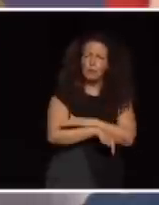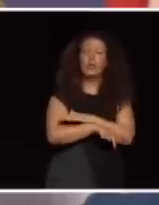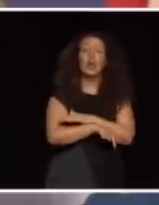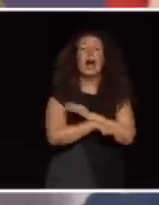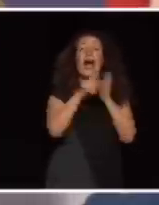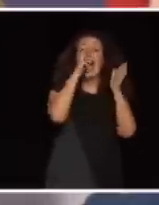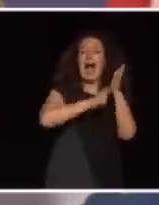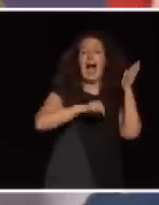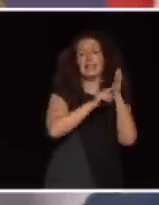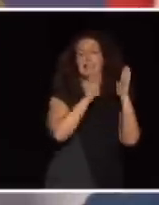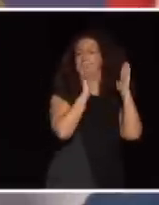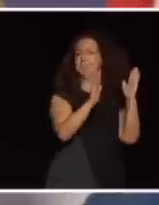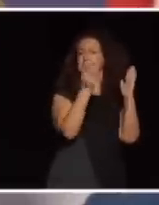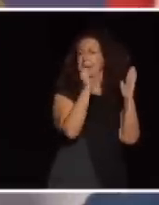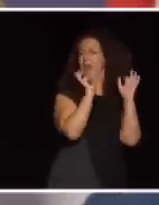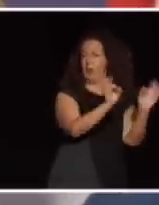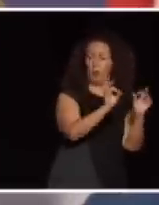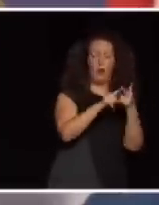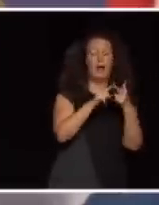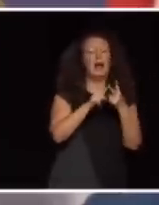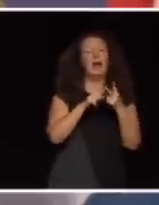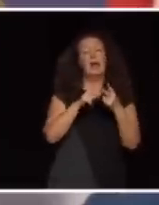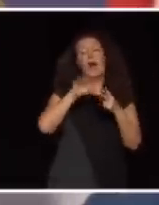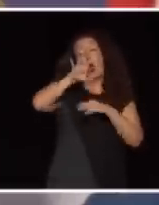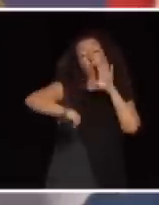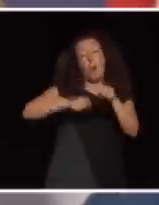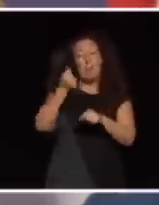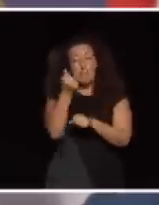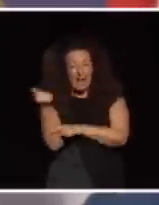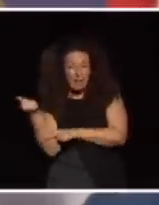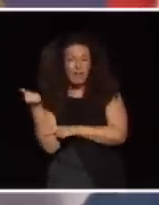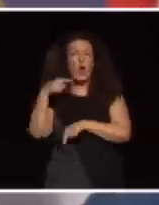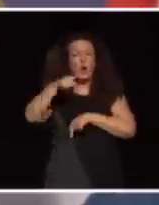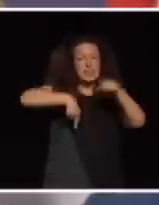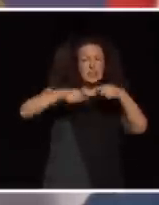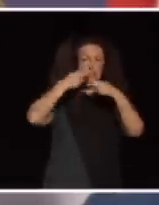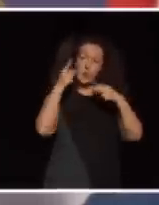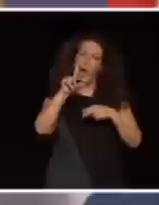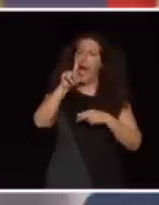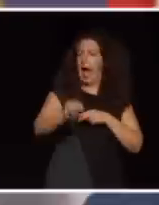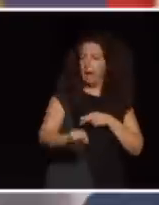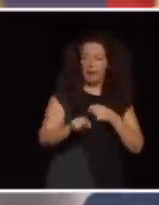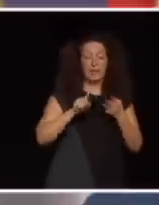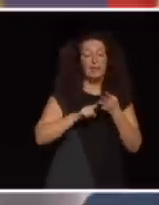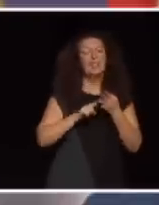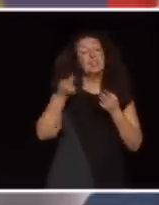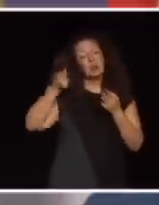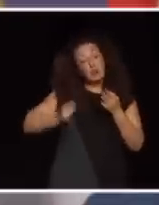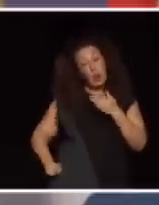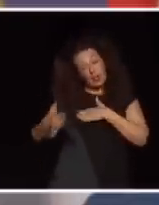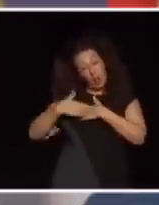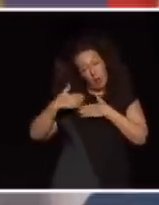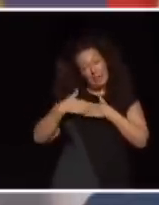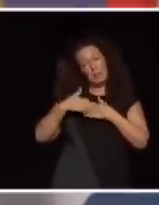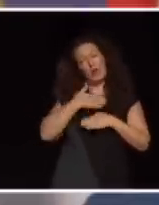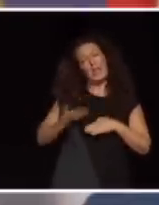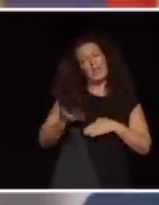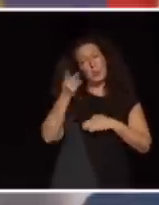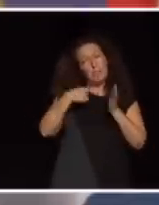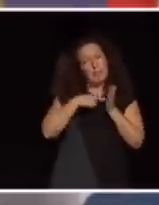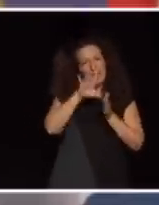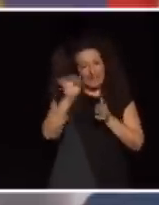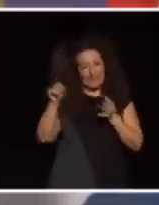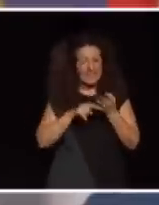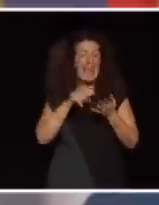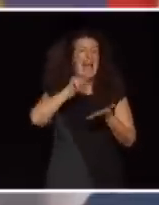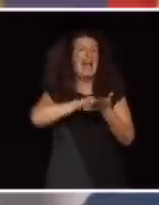alquileres, abaratar la cesta de la compra y el transporte público, subir a 1.500 euros al mes el salario mínimo interprofesional, derogar la